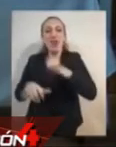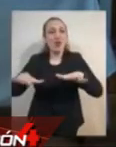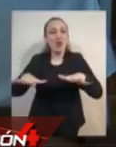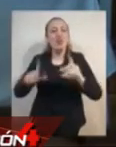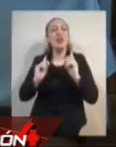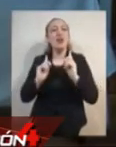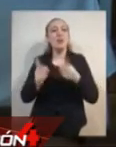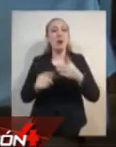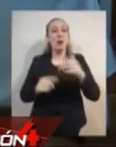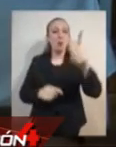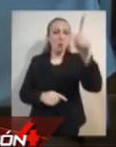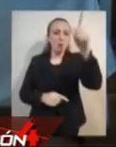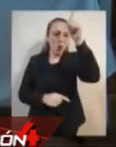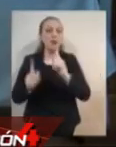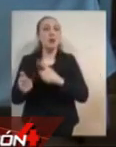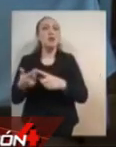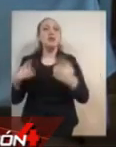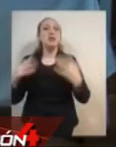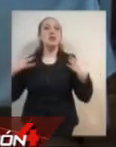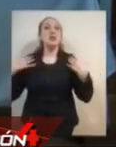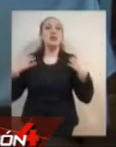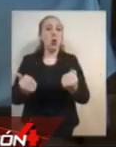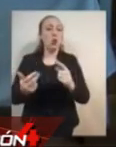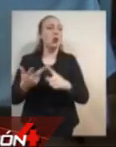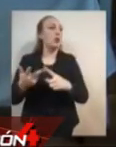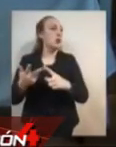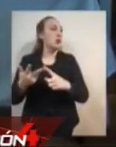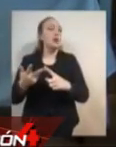también policía, también salud, con los agentes